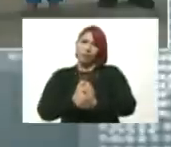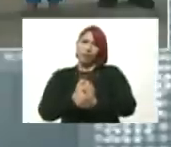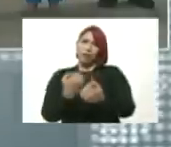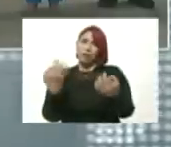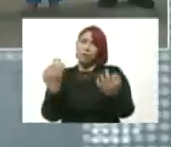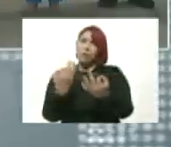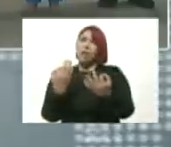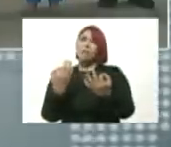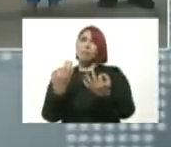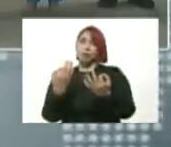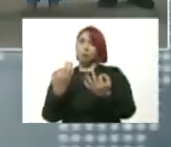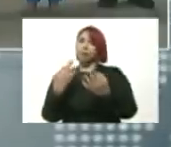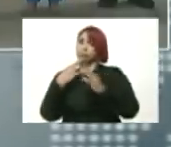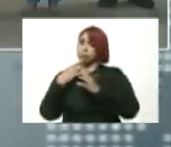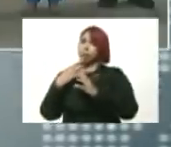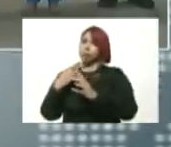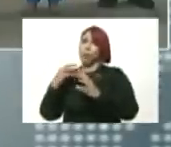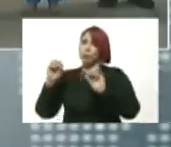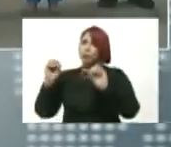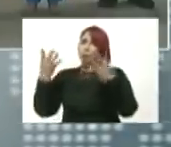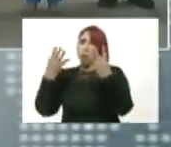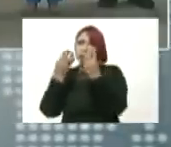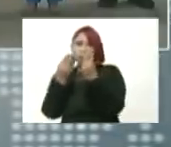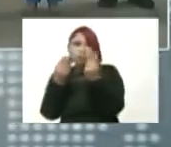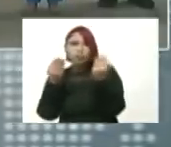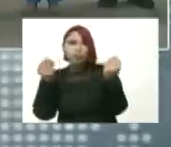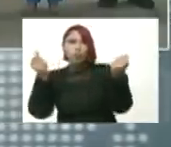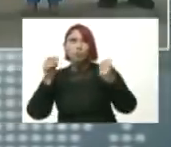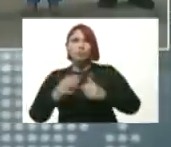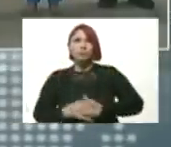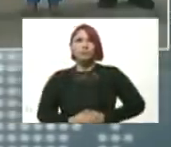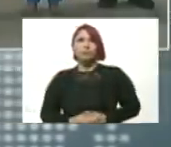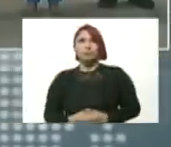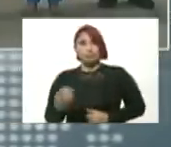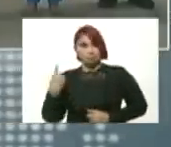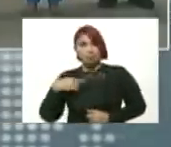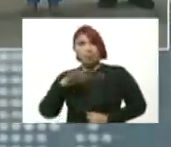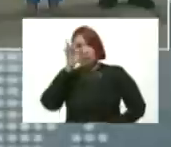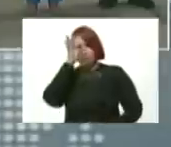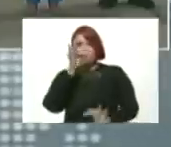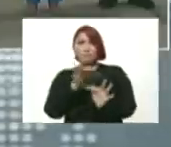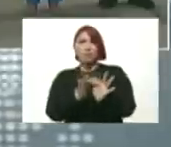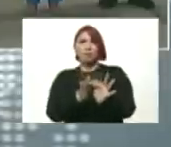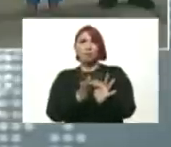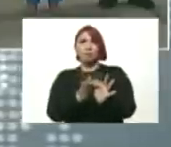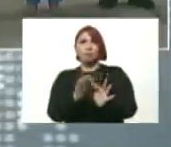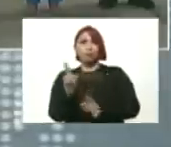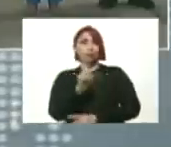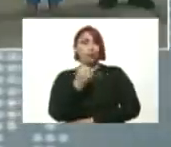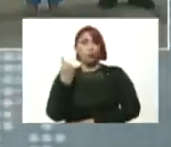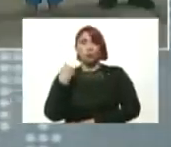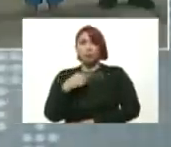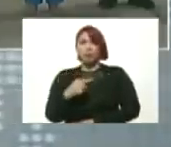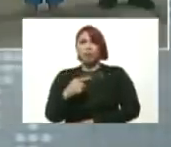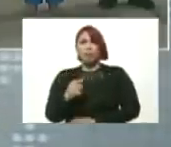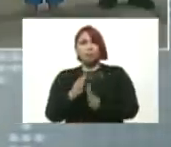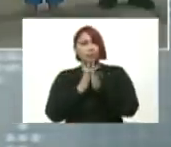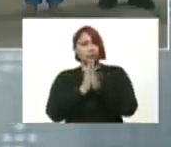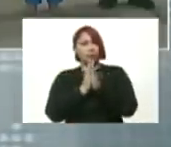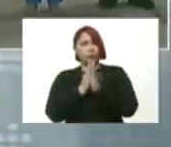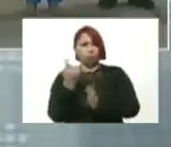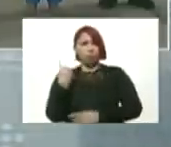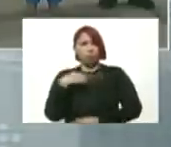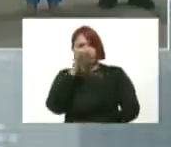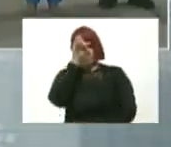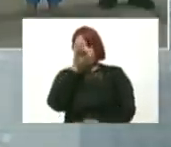responde siempre responde tenga fe el que no la tenga tenga la